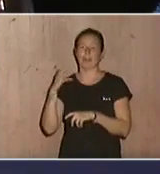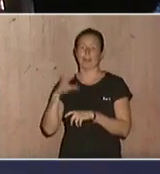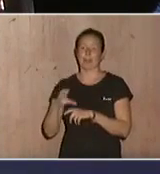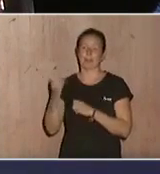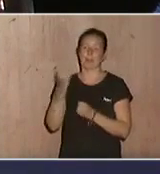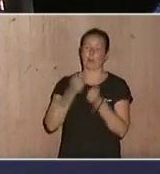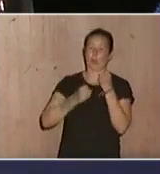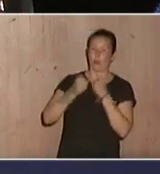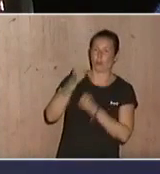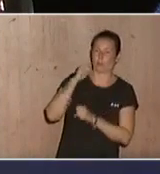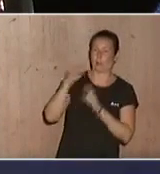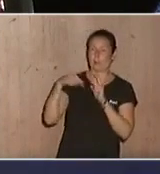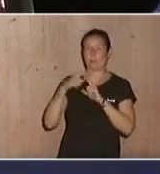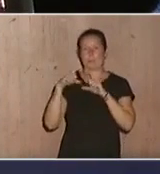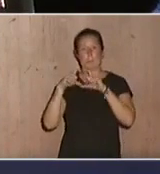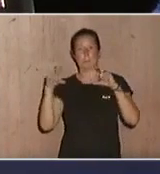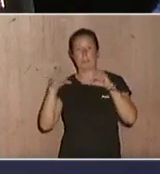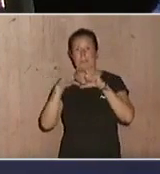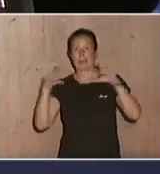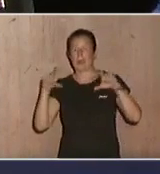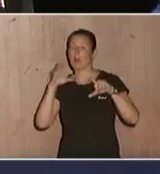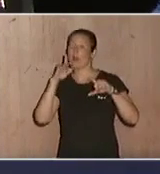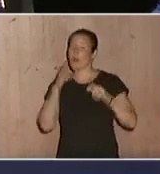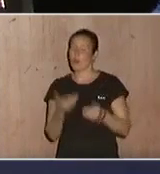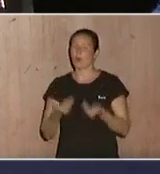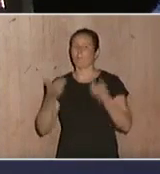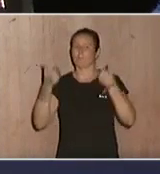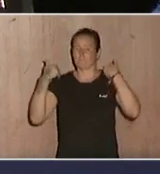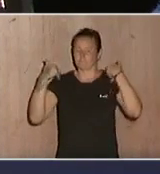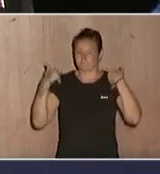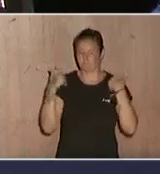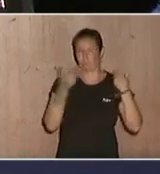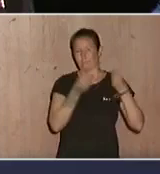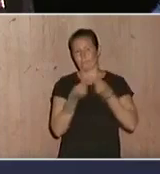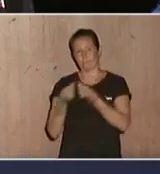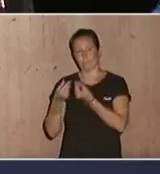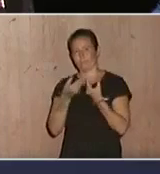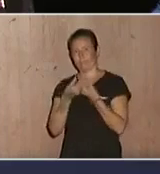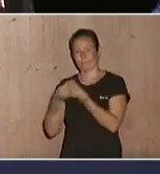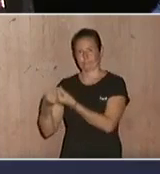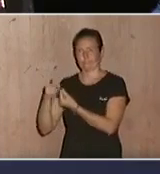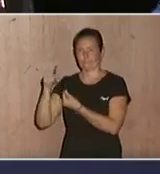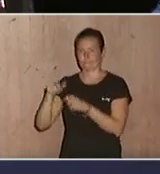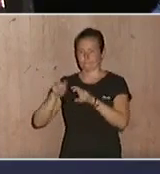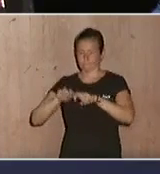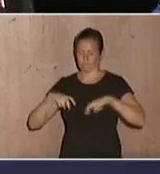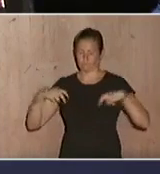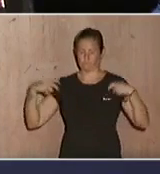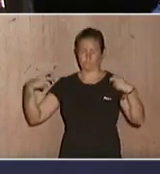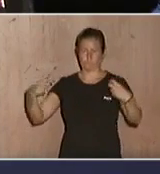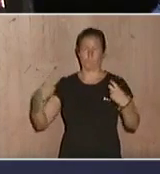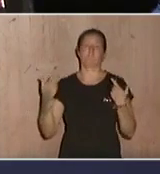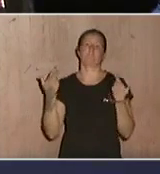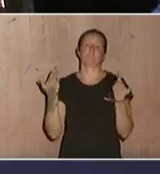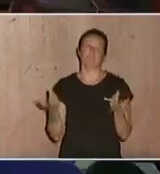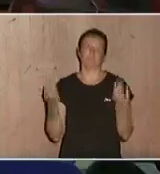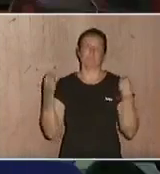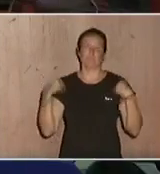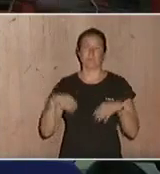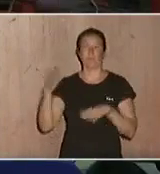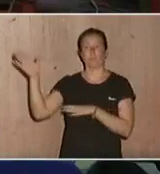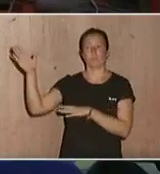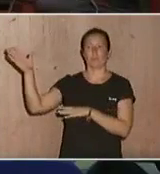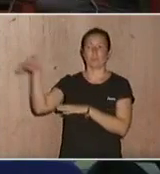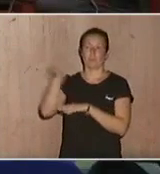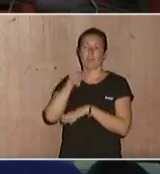Empresariales se dignará a conducir y acompañar a la presencia de los aquí reunidos al candidato al grado de doctor